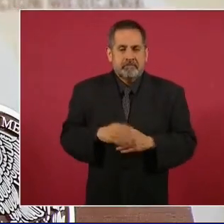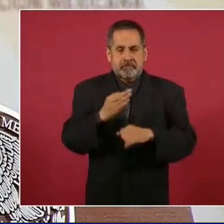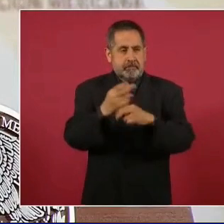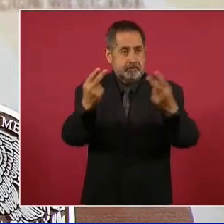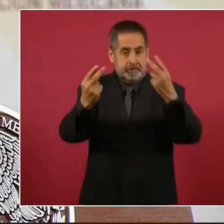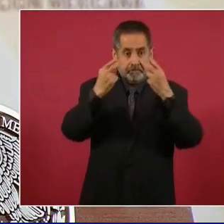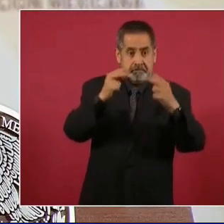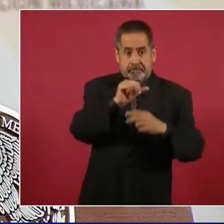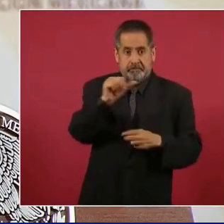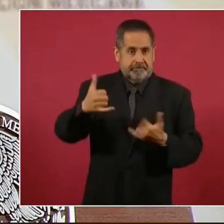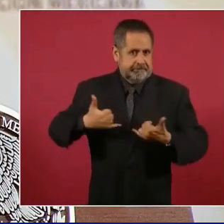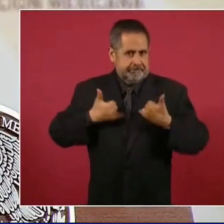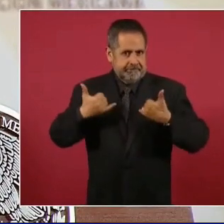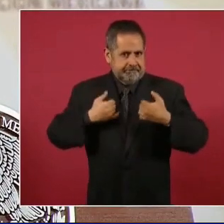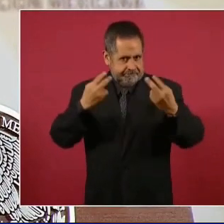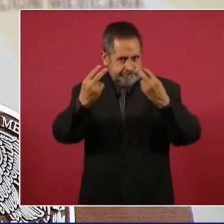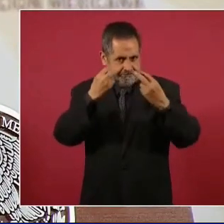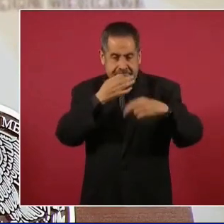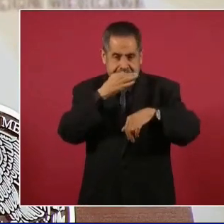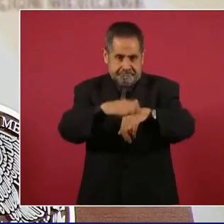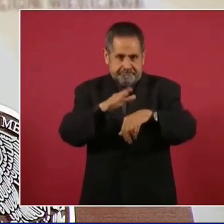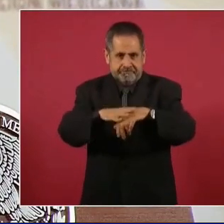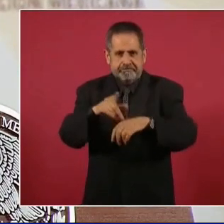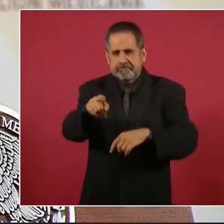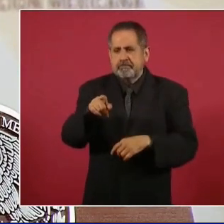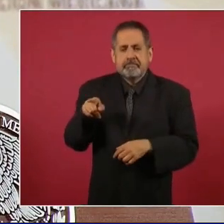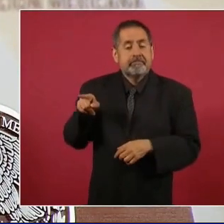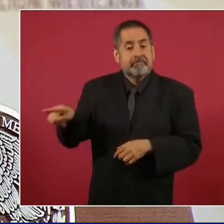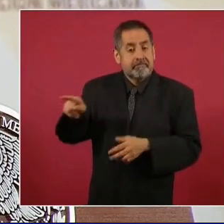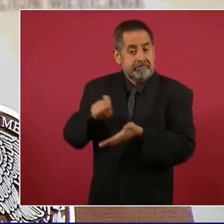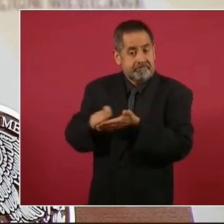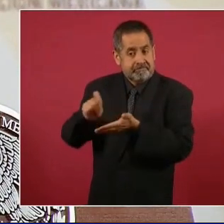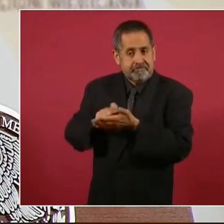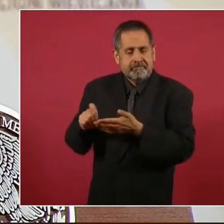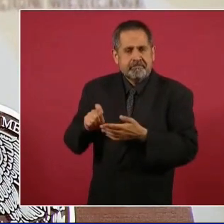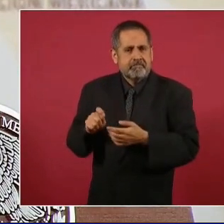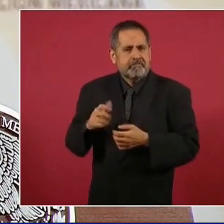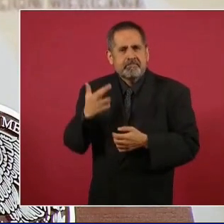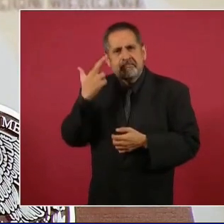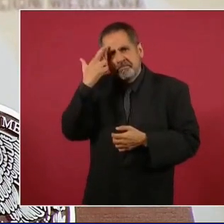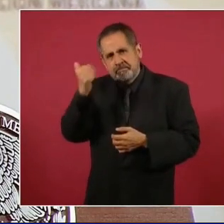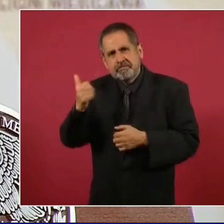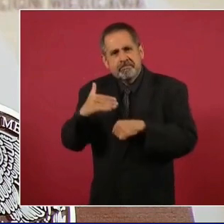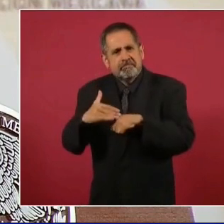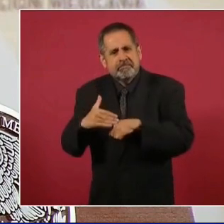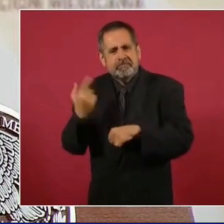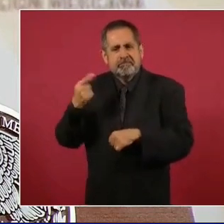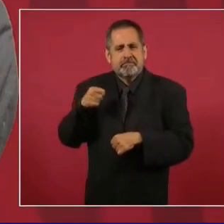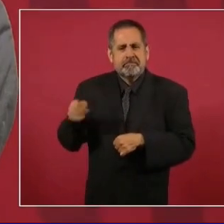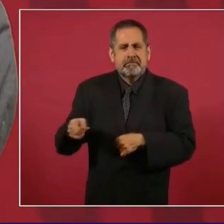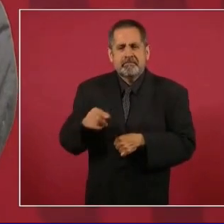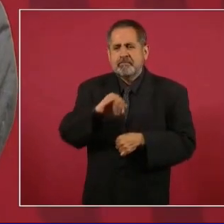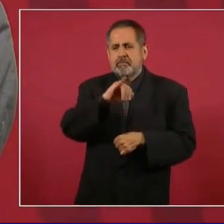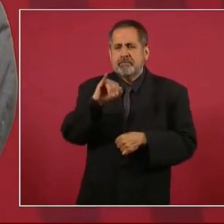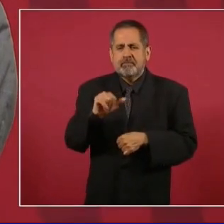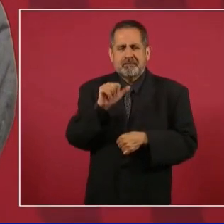los jóvenes, del porqué de Julián